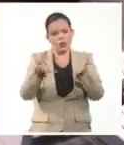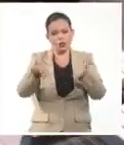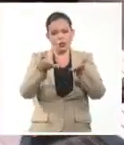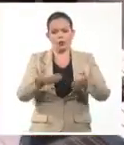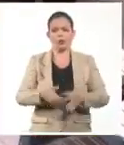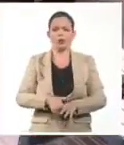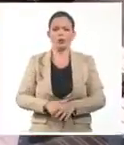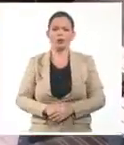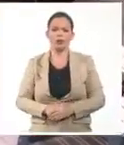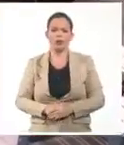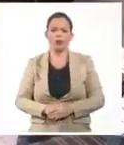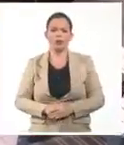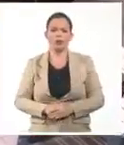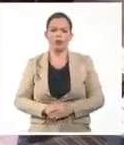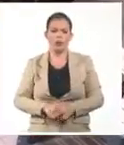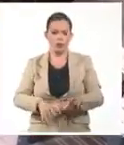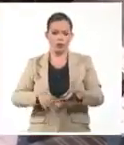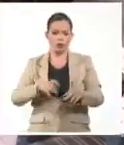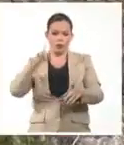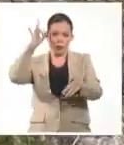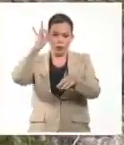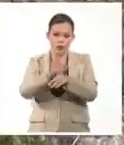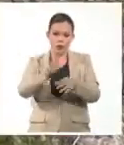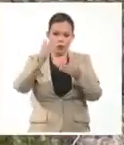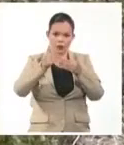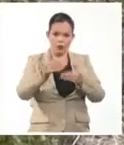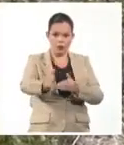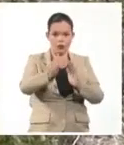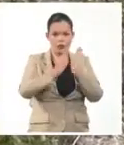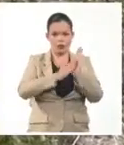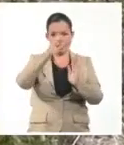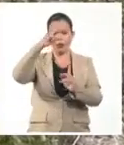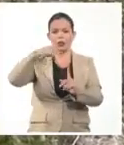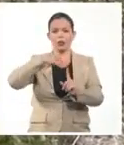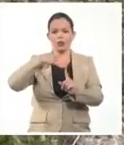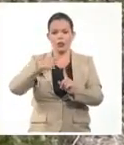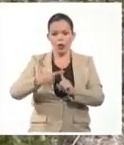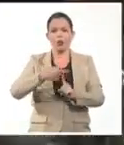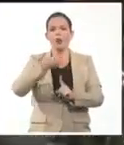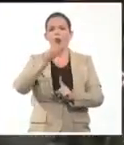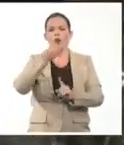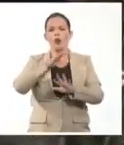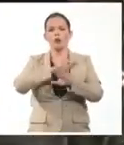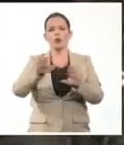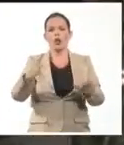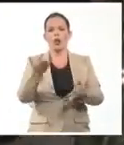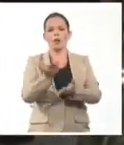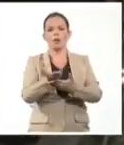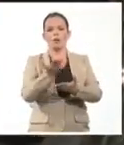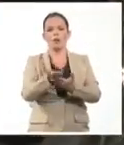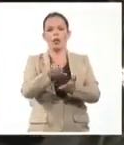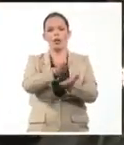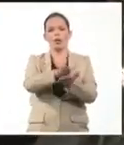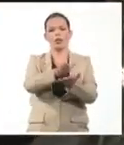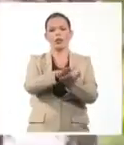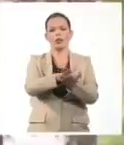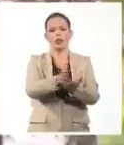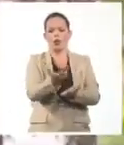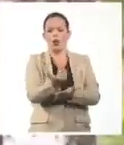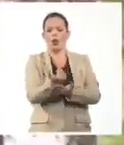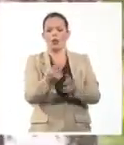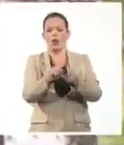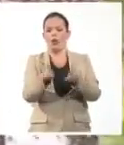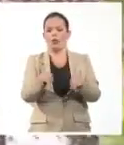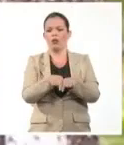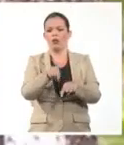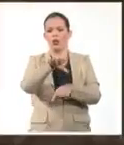espera que a partir de finales de septiembre las excursiones estén a la venta en la oficina de reservaciones de Pinar del Río, por